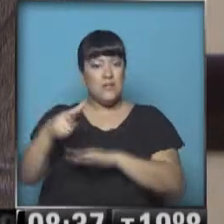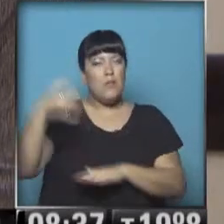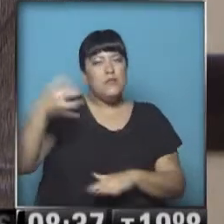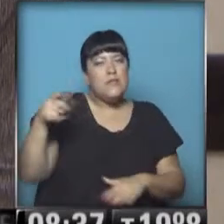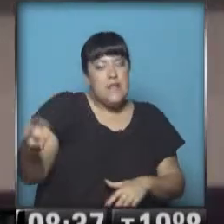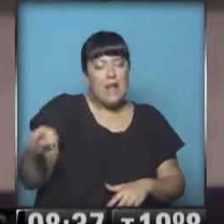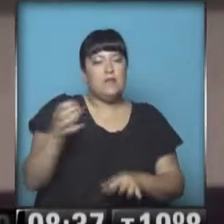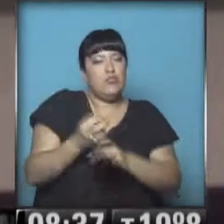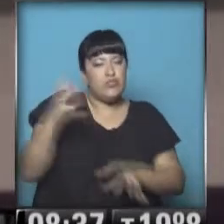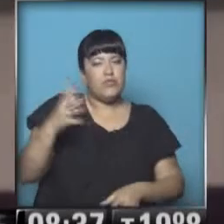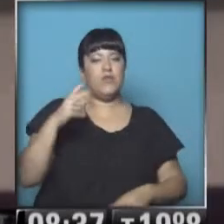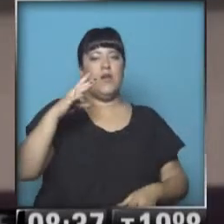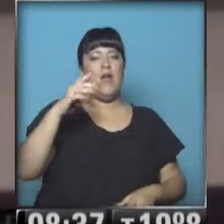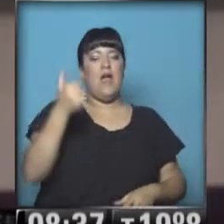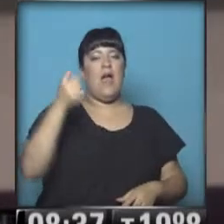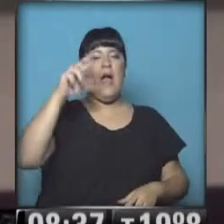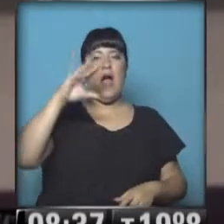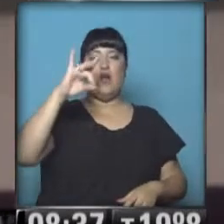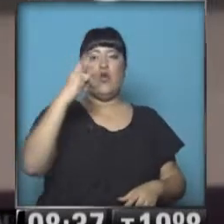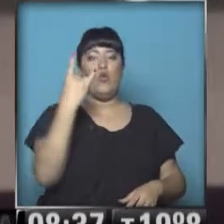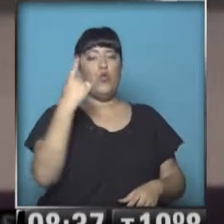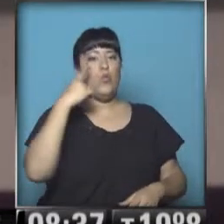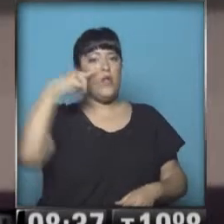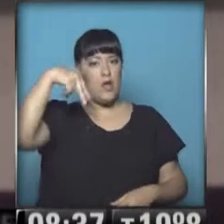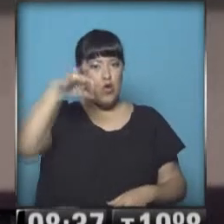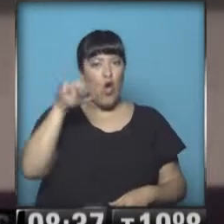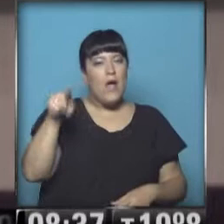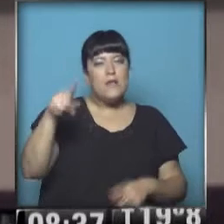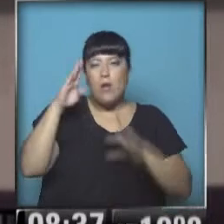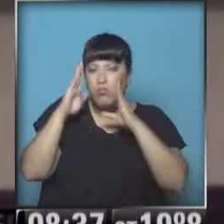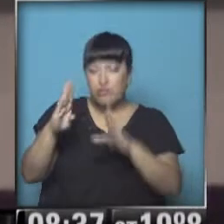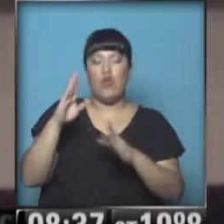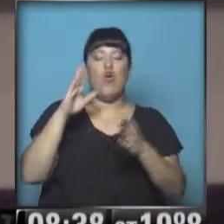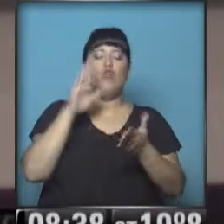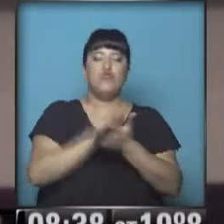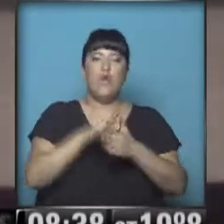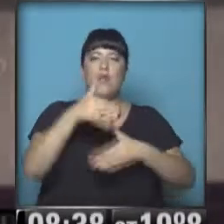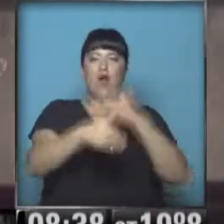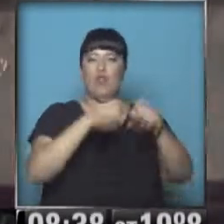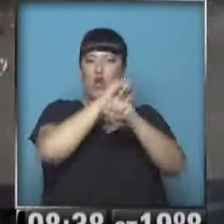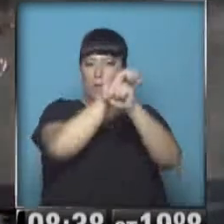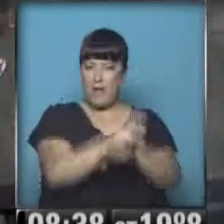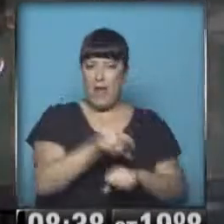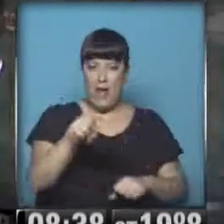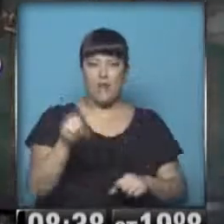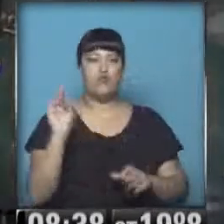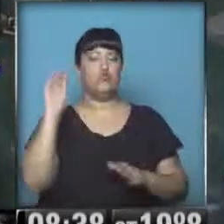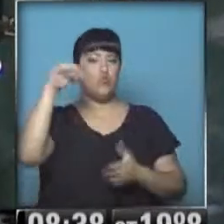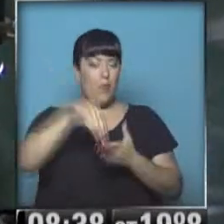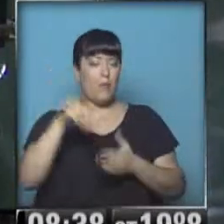con la doctora ileana arduino le damos la bienvenida experta en código penal y en proceso penal nos sumamos por supuesto a